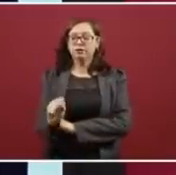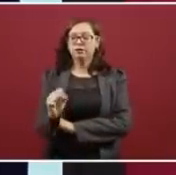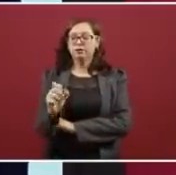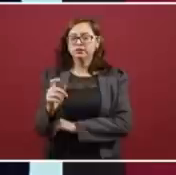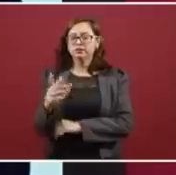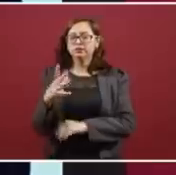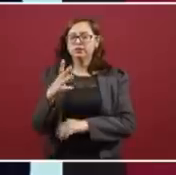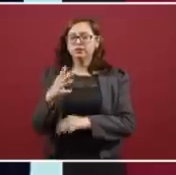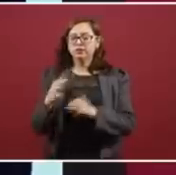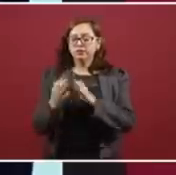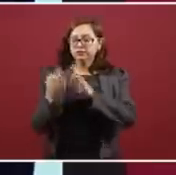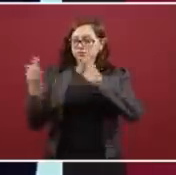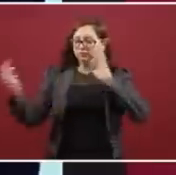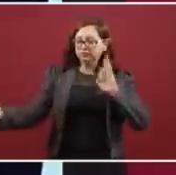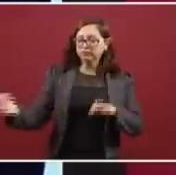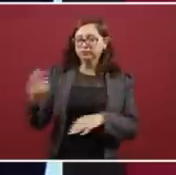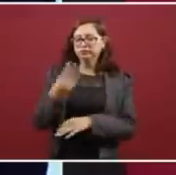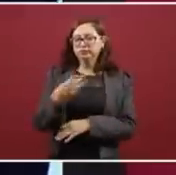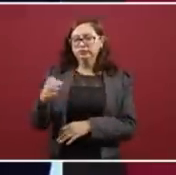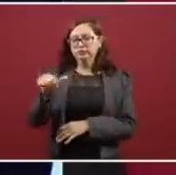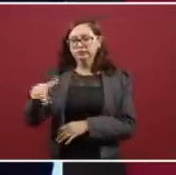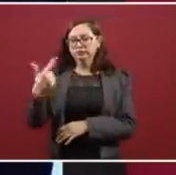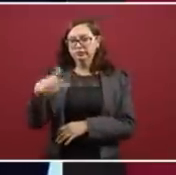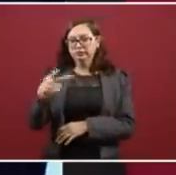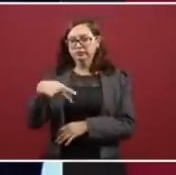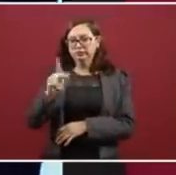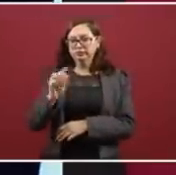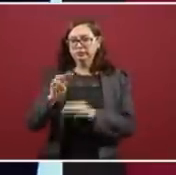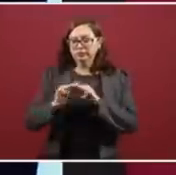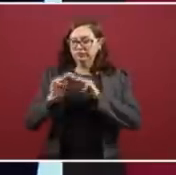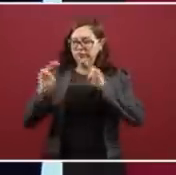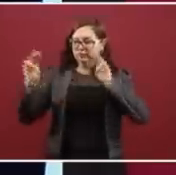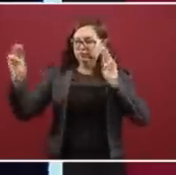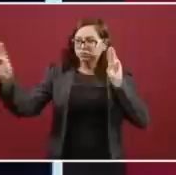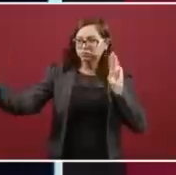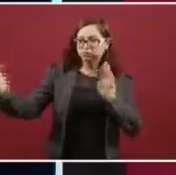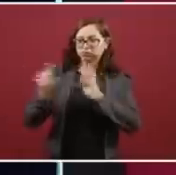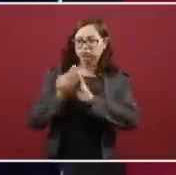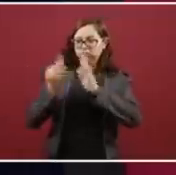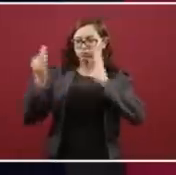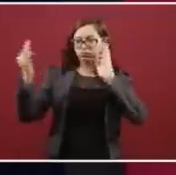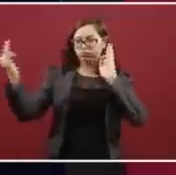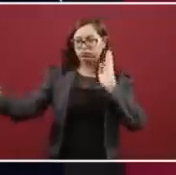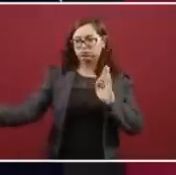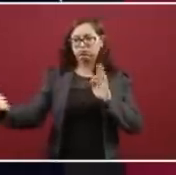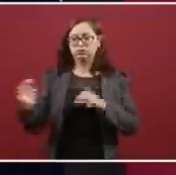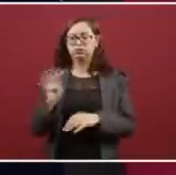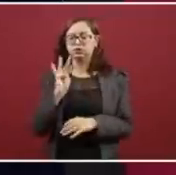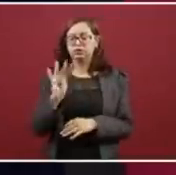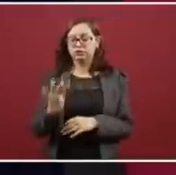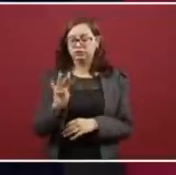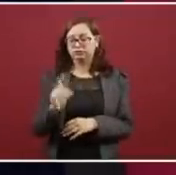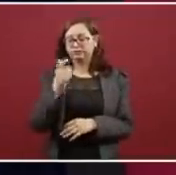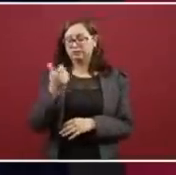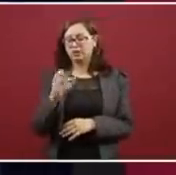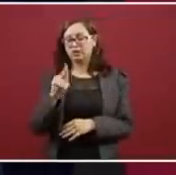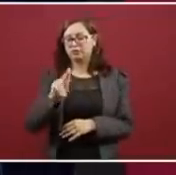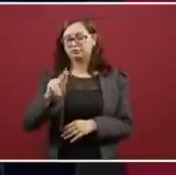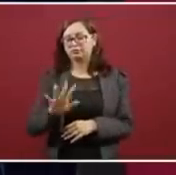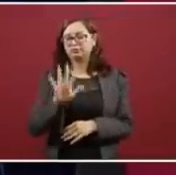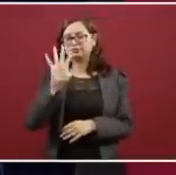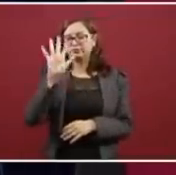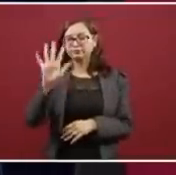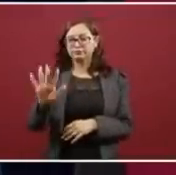está a 312 kilómetros de distancia donde se abastece 19 pesos con 85 centavos